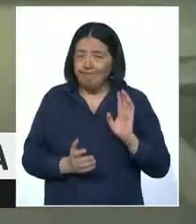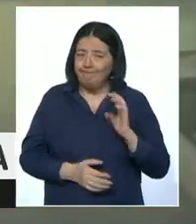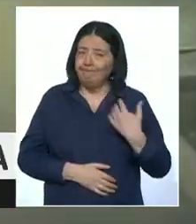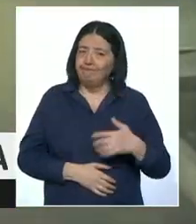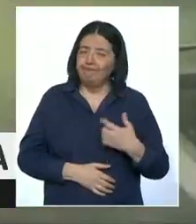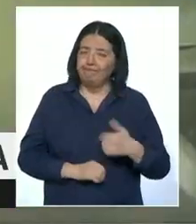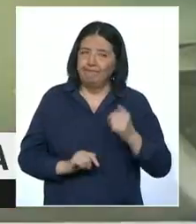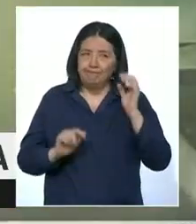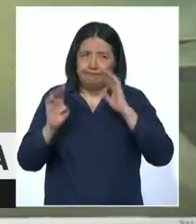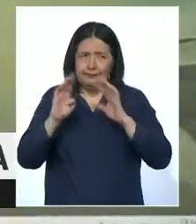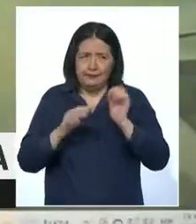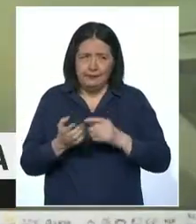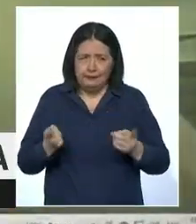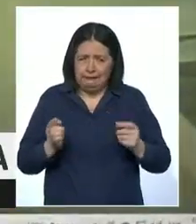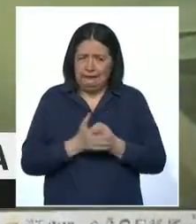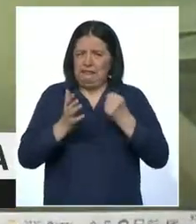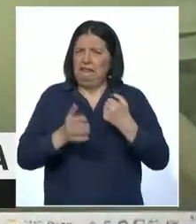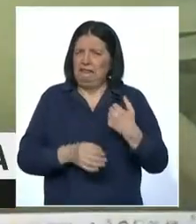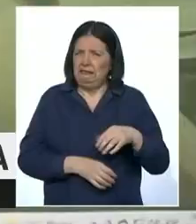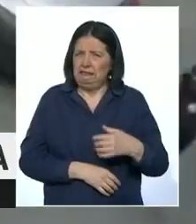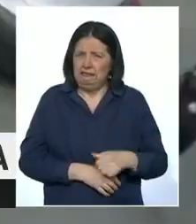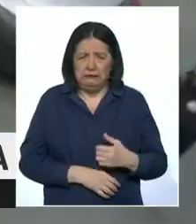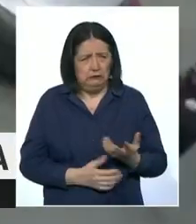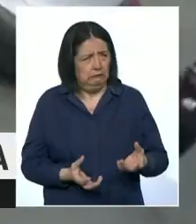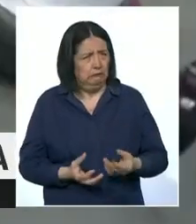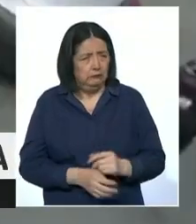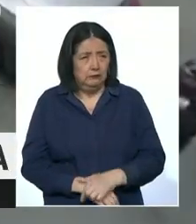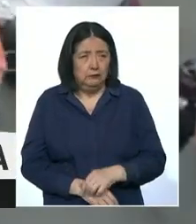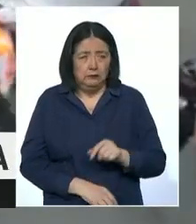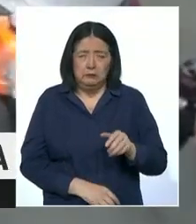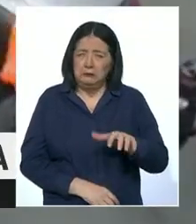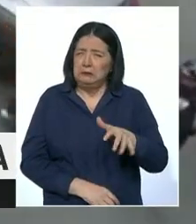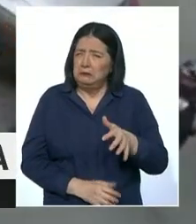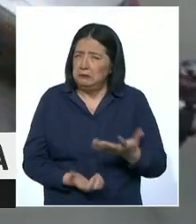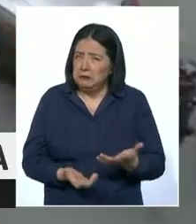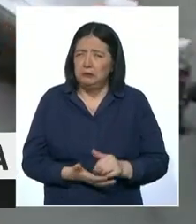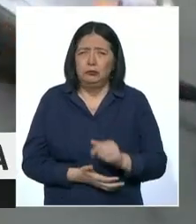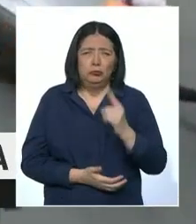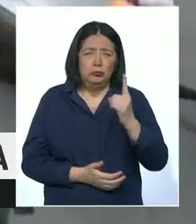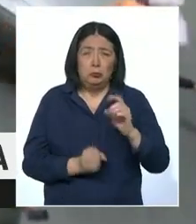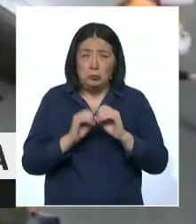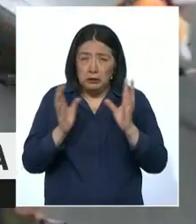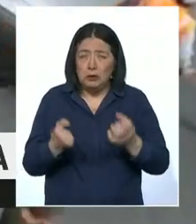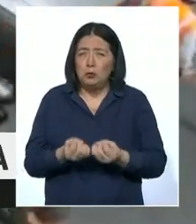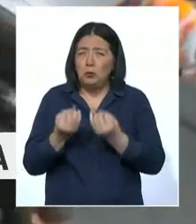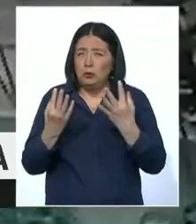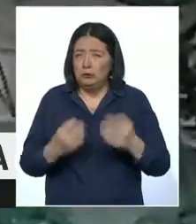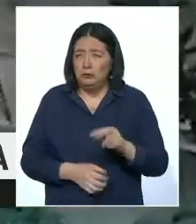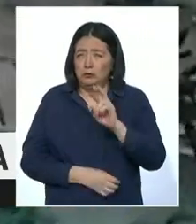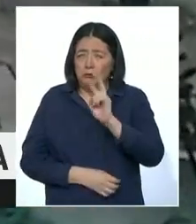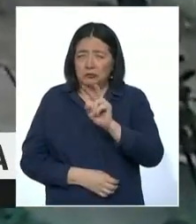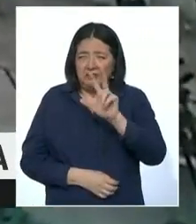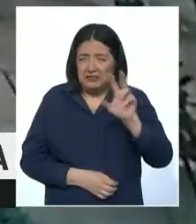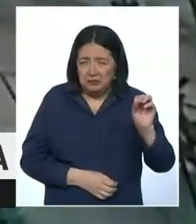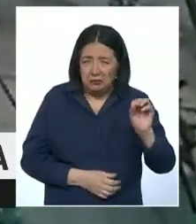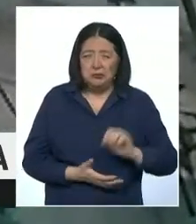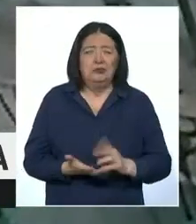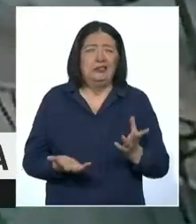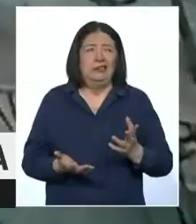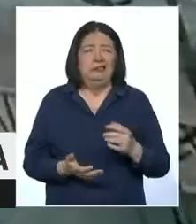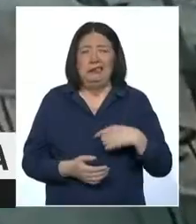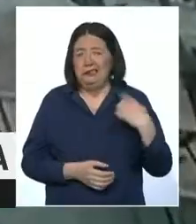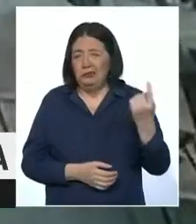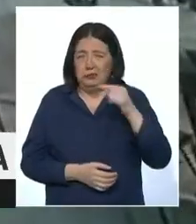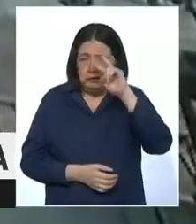su preocupación por los accidentes de la última semana. En promedio, cada día se registran 230 accidentes viales a nivel